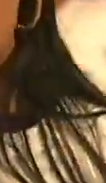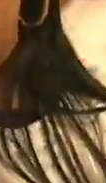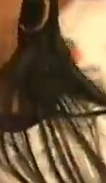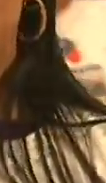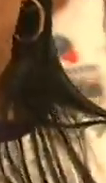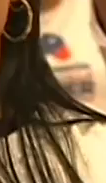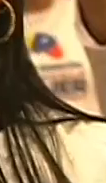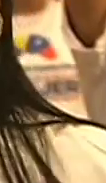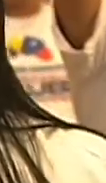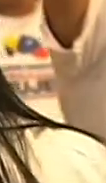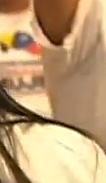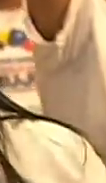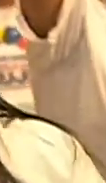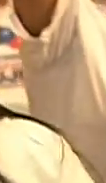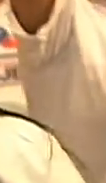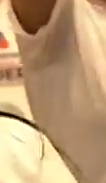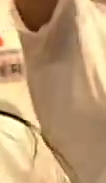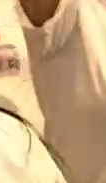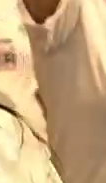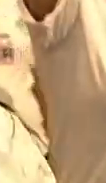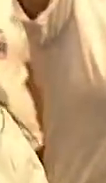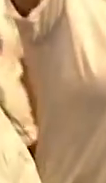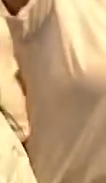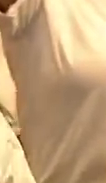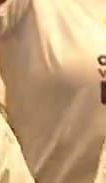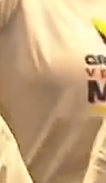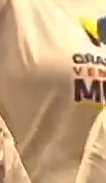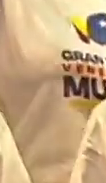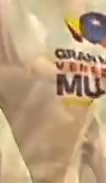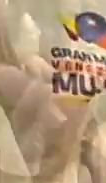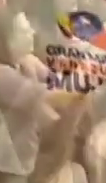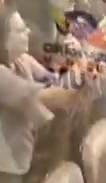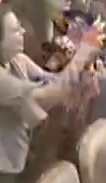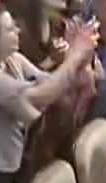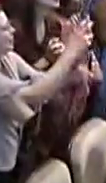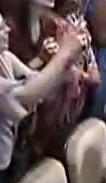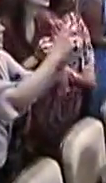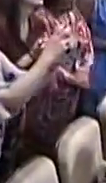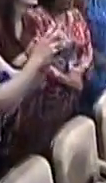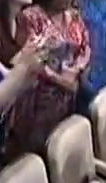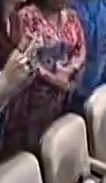Teresa Carreño. Vamos a escuchar parte del ambiente que se escucha acá desde este lugar.